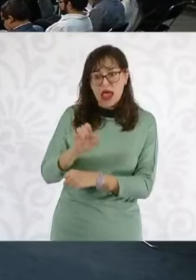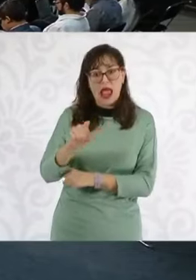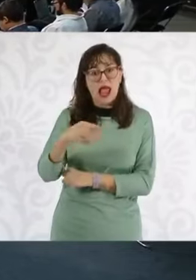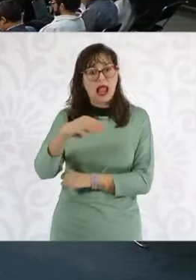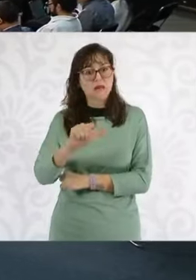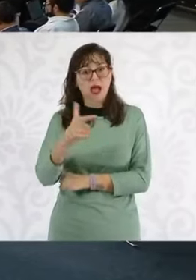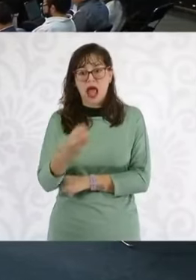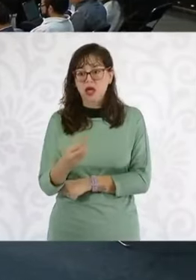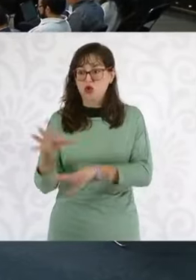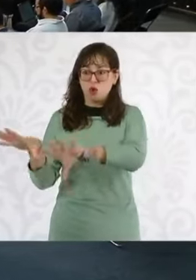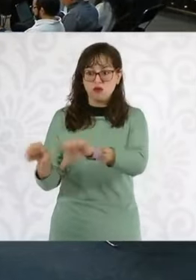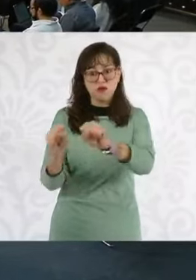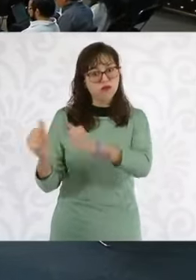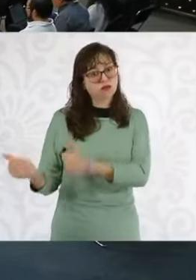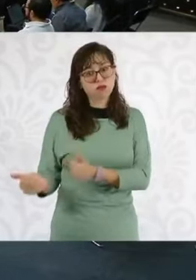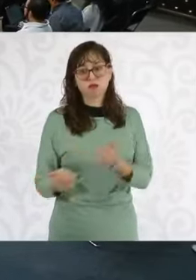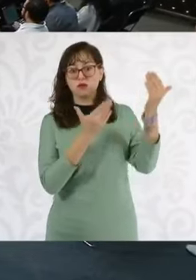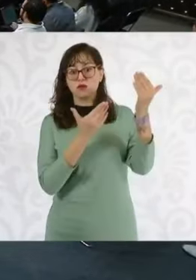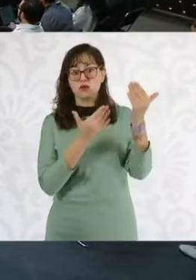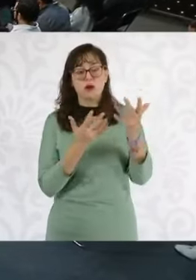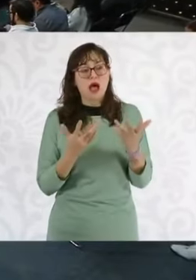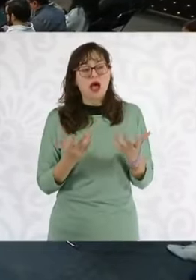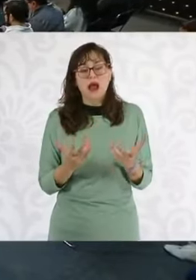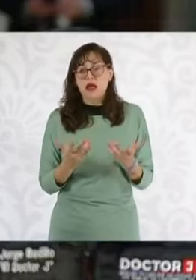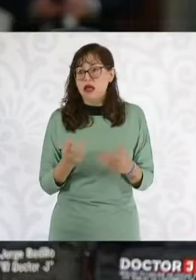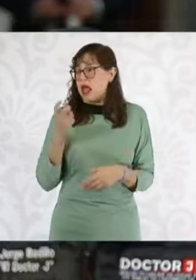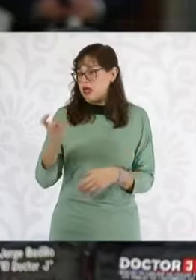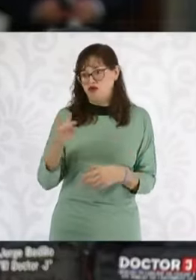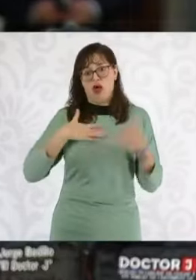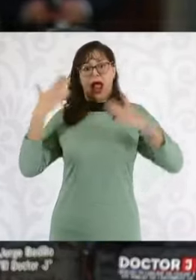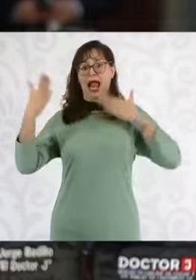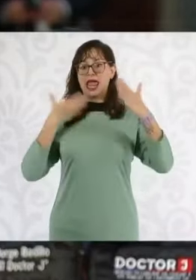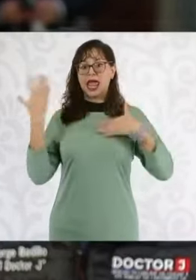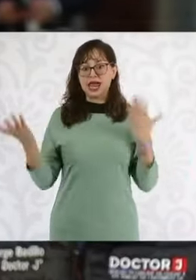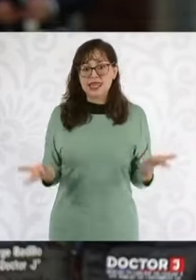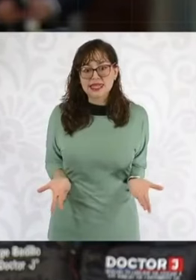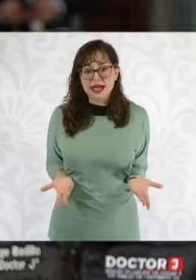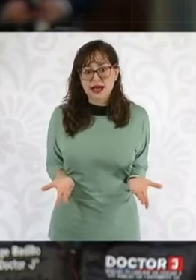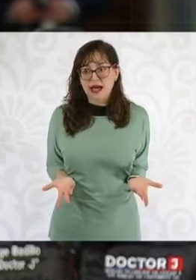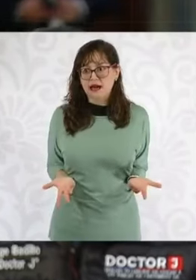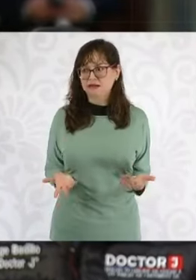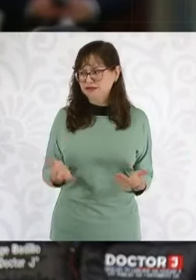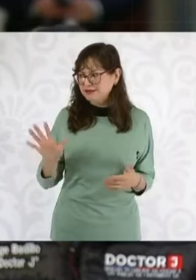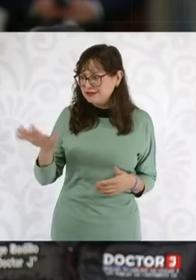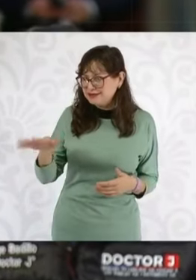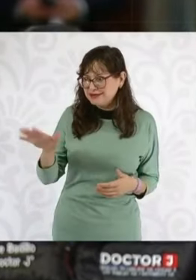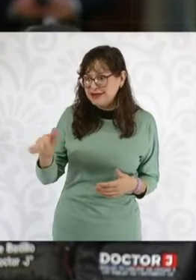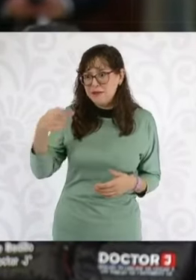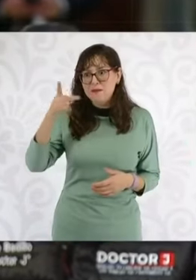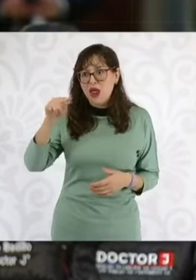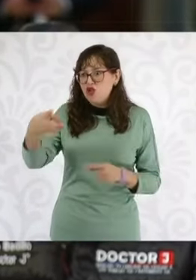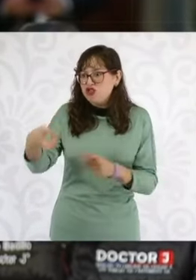Zambada como si no hubiera ocurrido un secuestro en nuestro territorio, como si no estuviera todavía la duda de si agentes de la